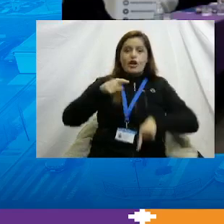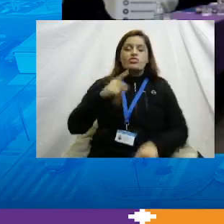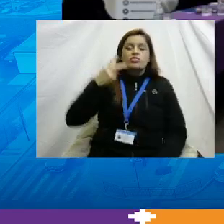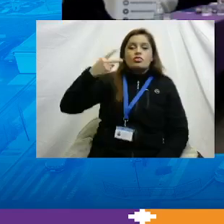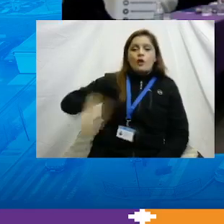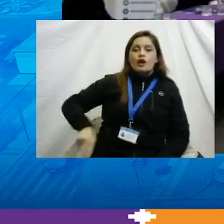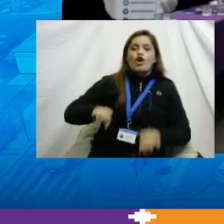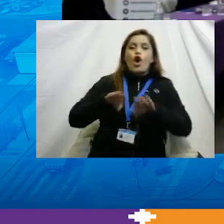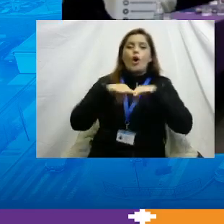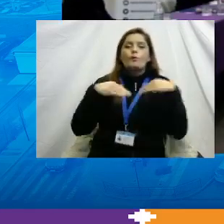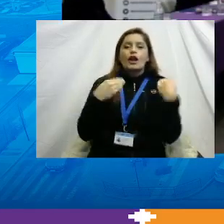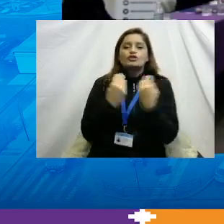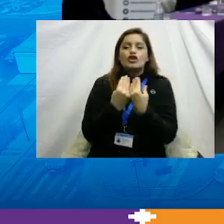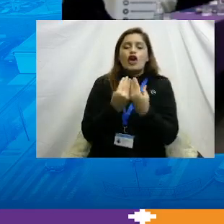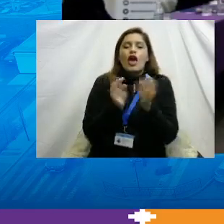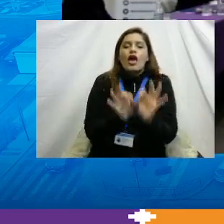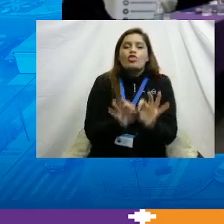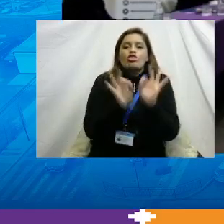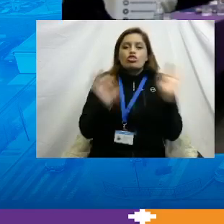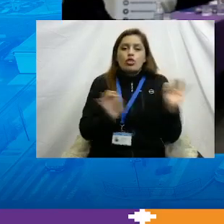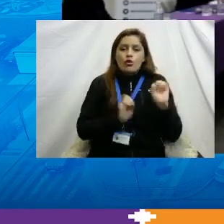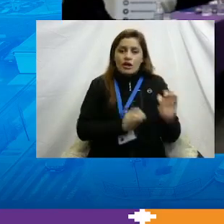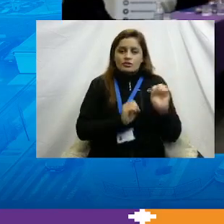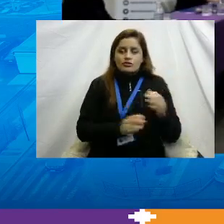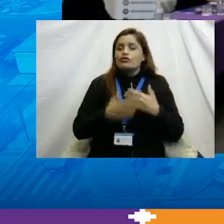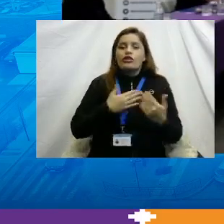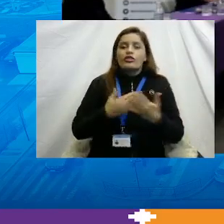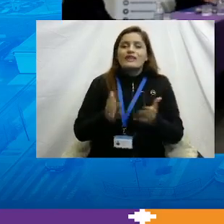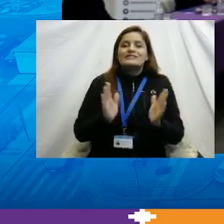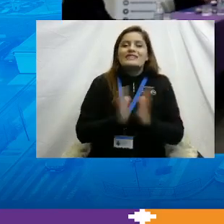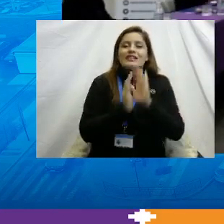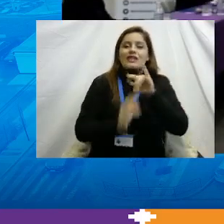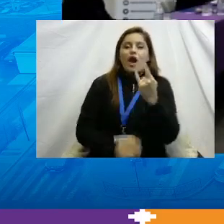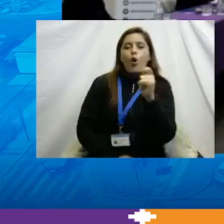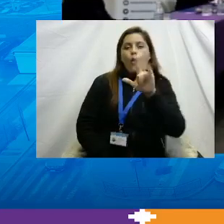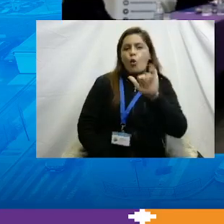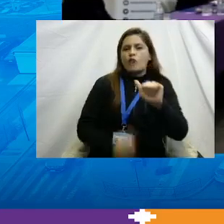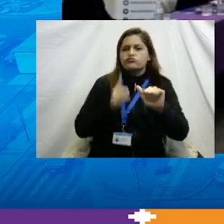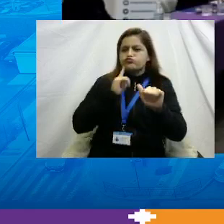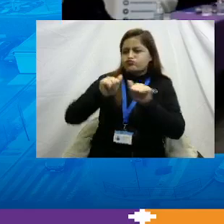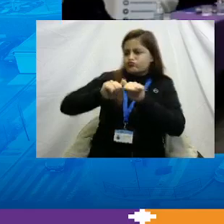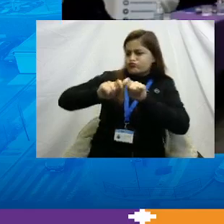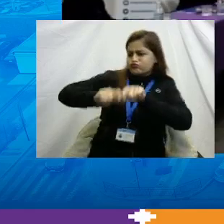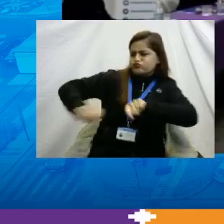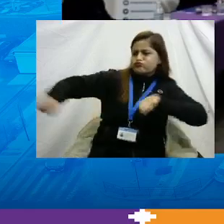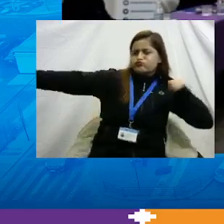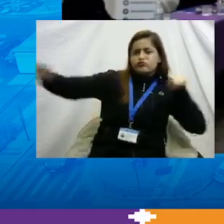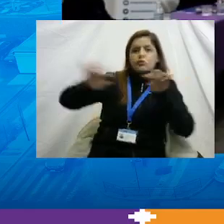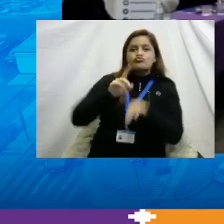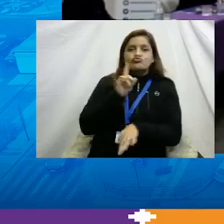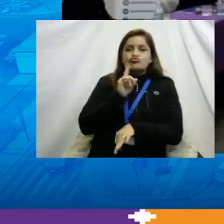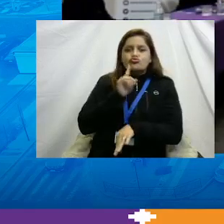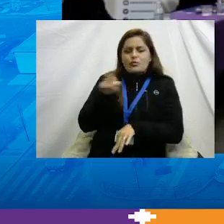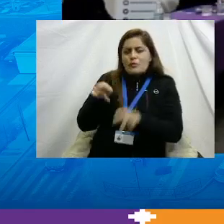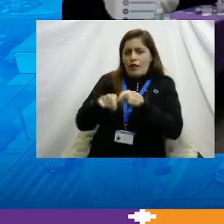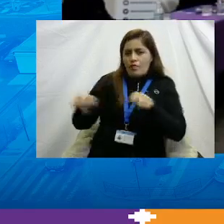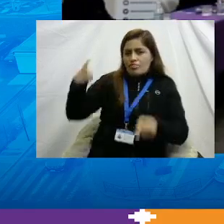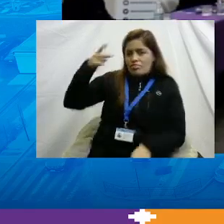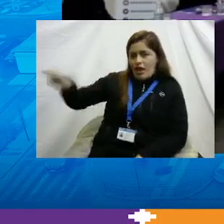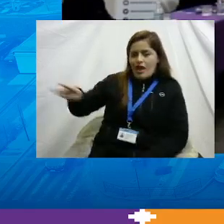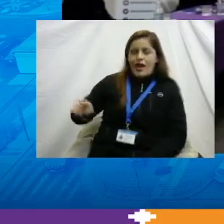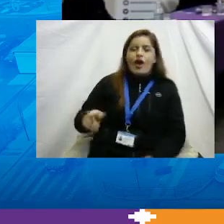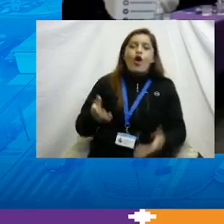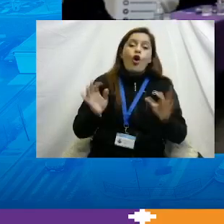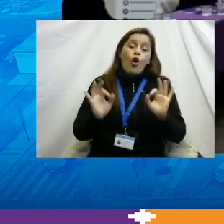son varias hectáreas. Comentaba usted en un consejo pasado sobre el comodato de Pomaire, que estaba en el antiguo